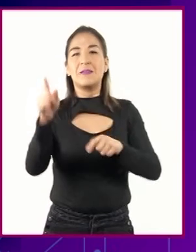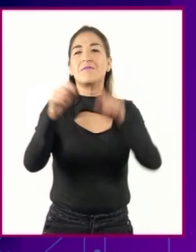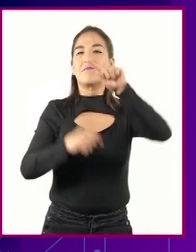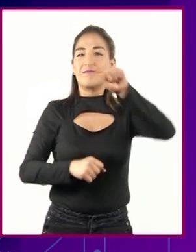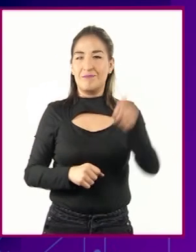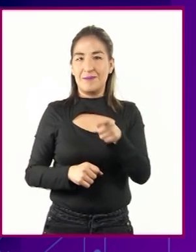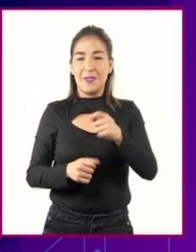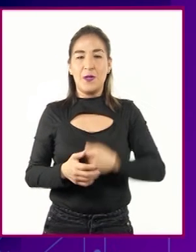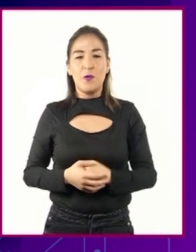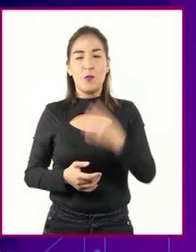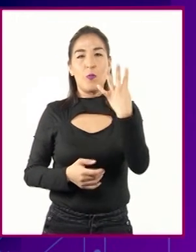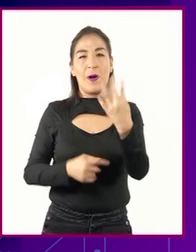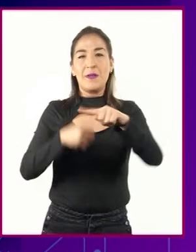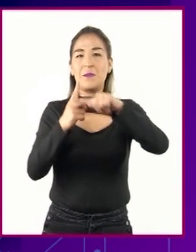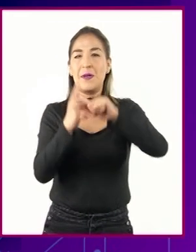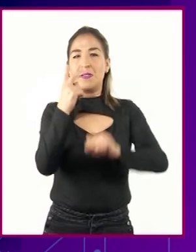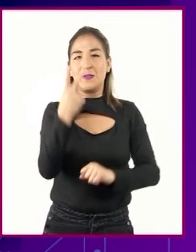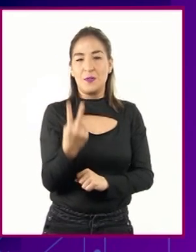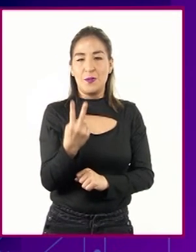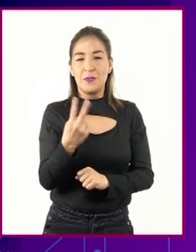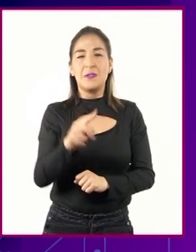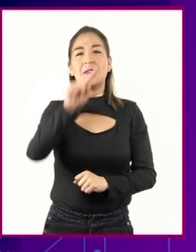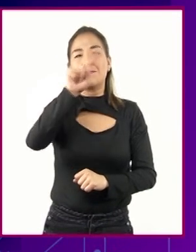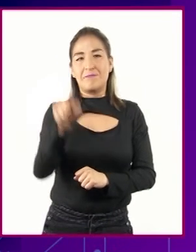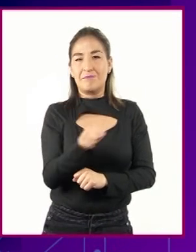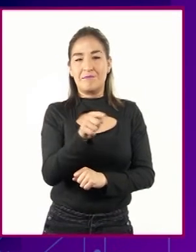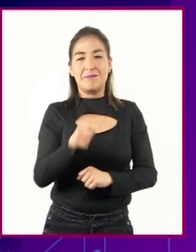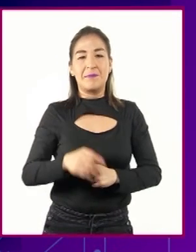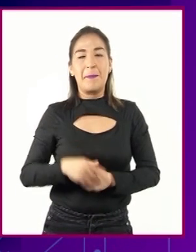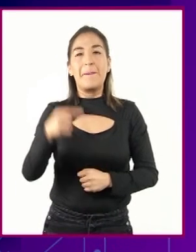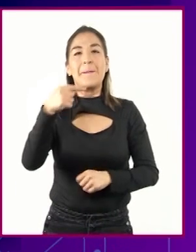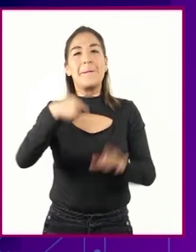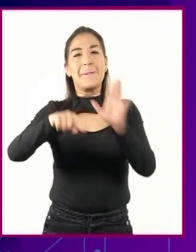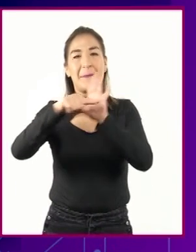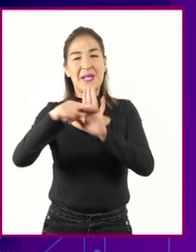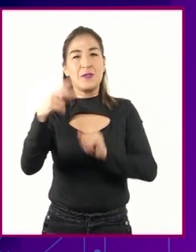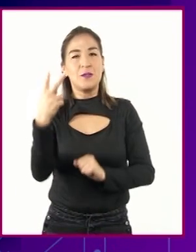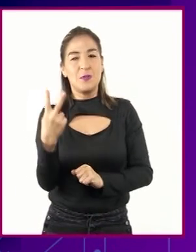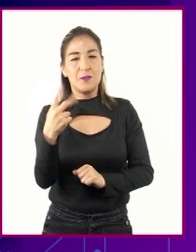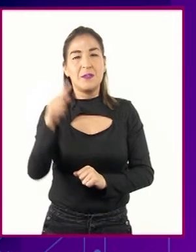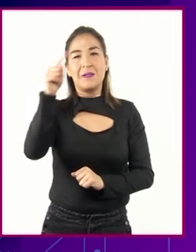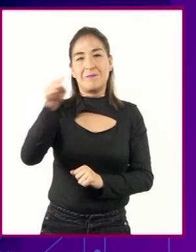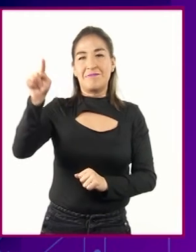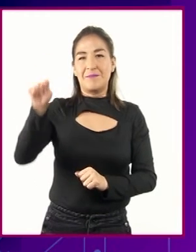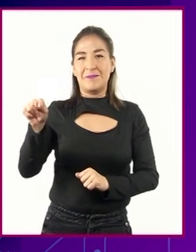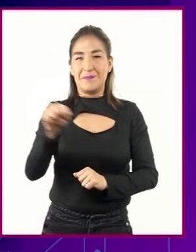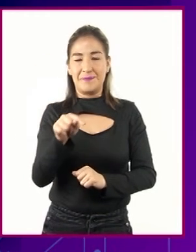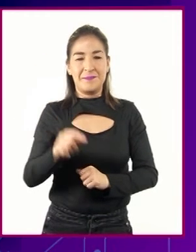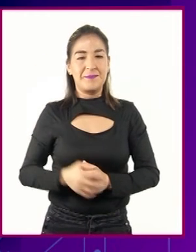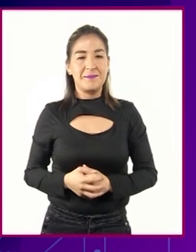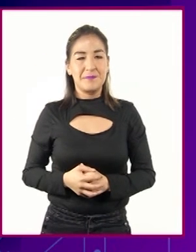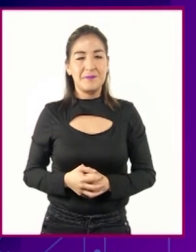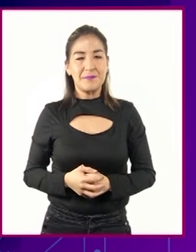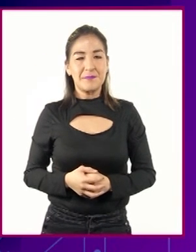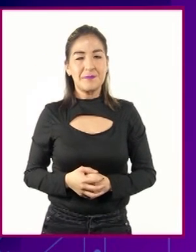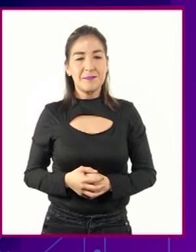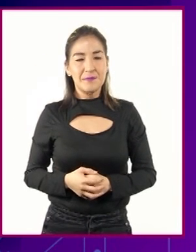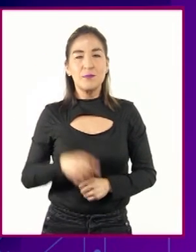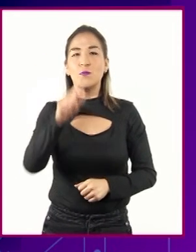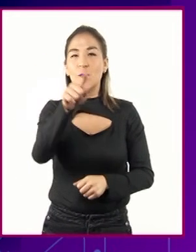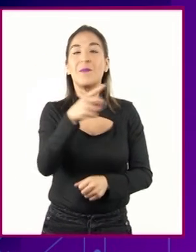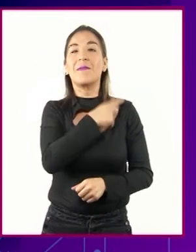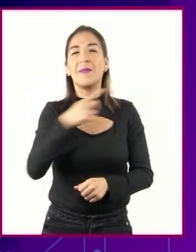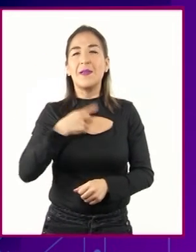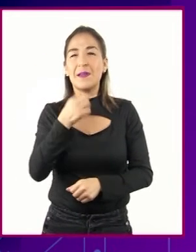paréntesis, 4 más 2, se cierra paréntesis, menos 2, se cierra el corchete. Tienen unos segundos